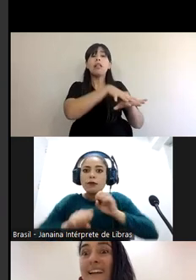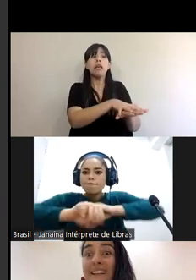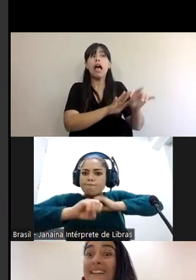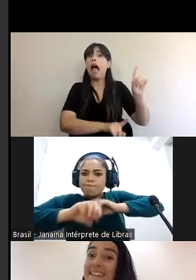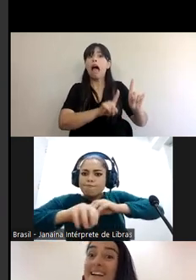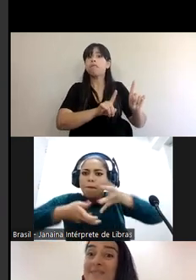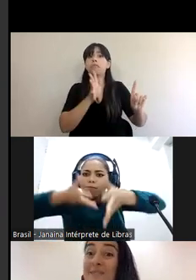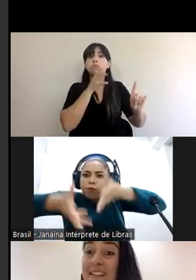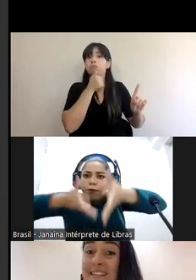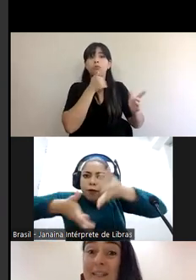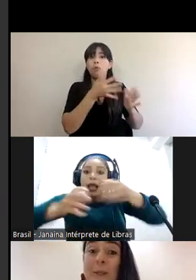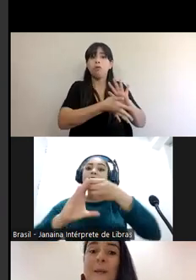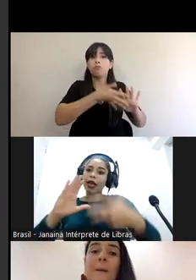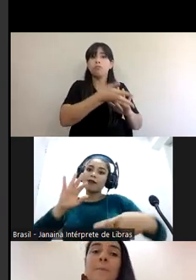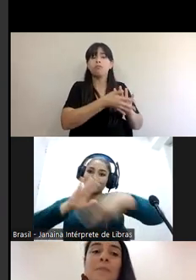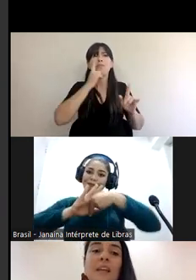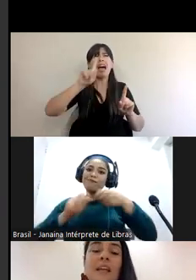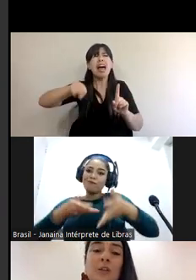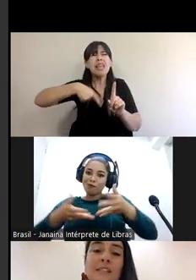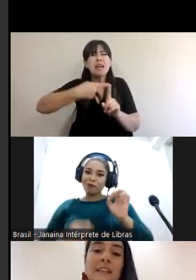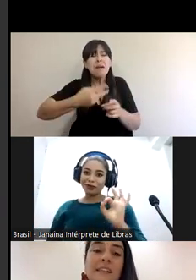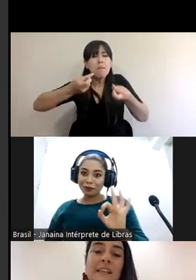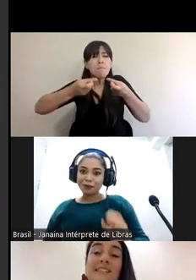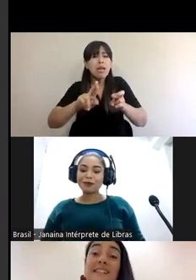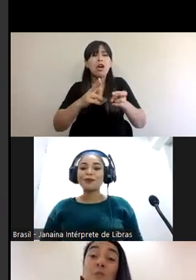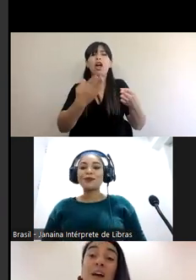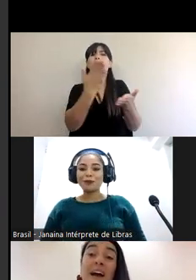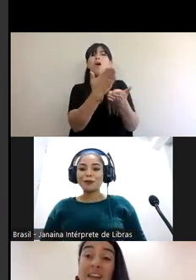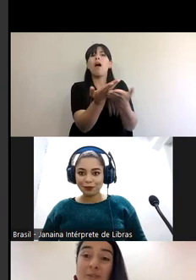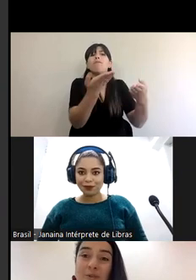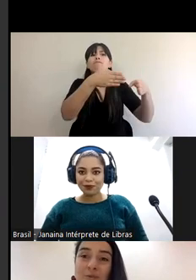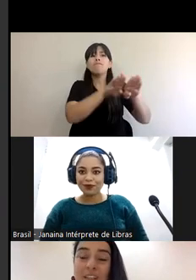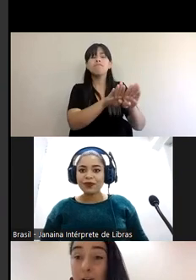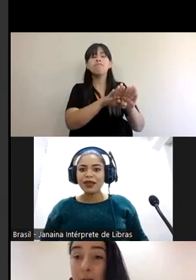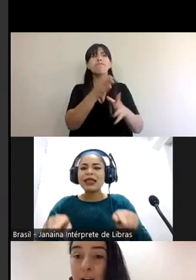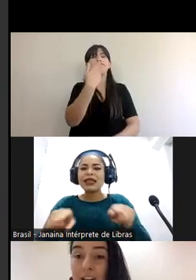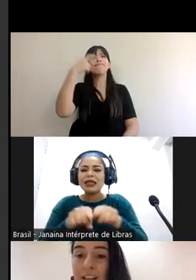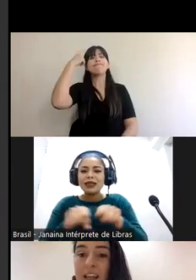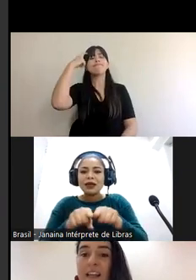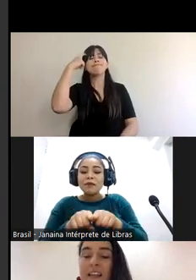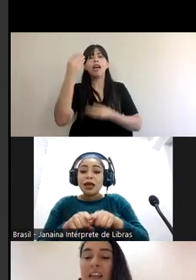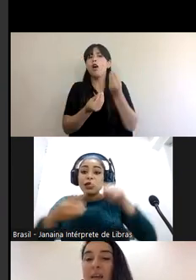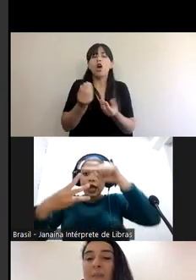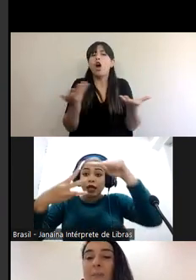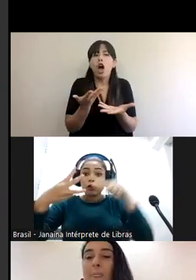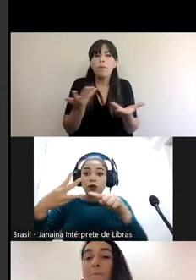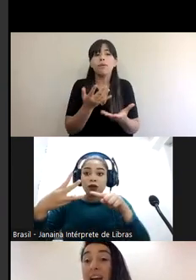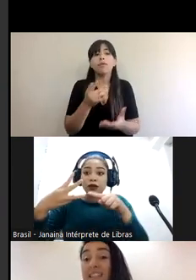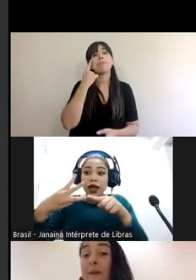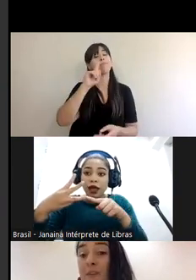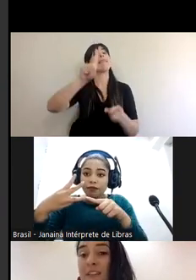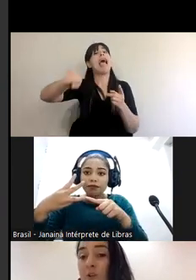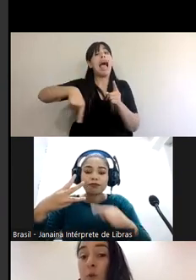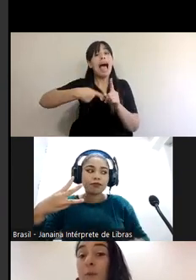sus características visuales, ¿cierto? Entonces, se suma a esto un tercer componente, a